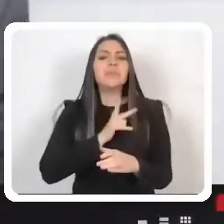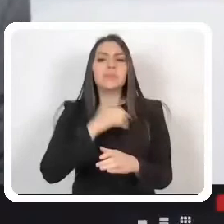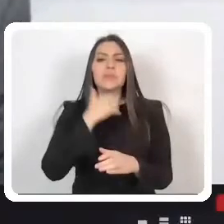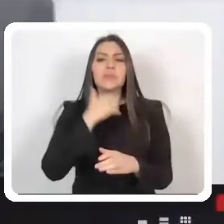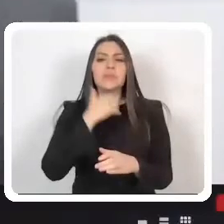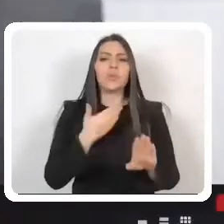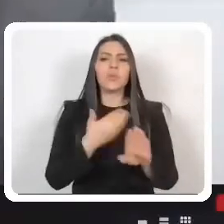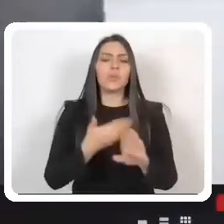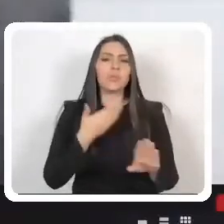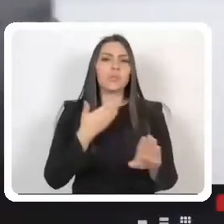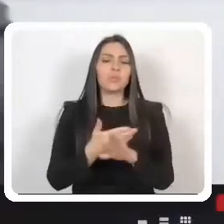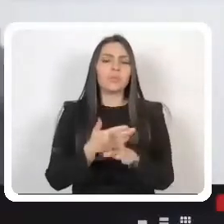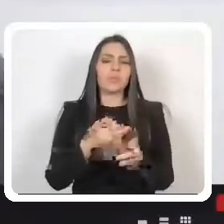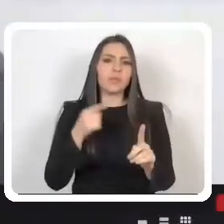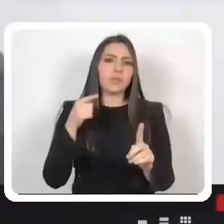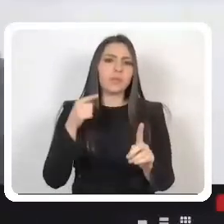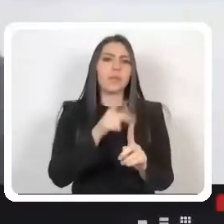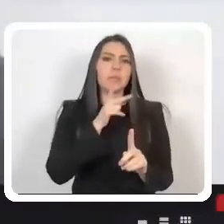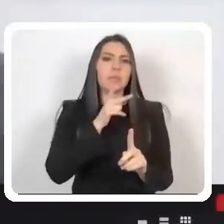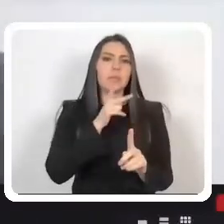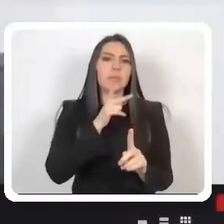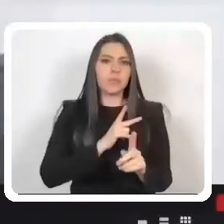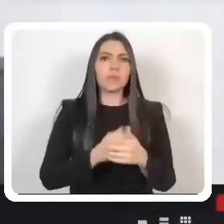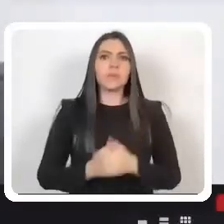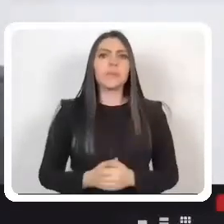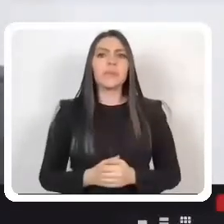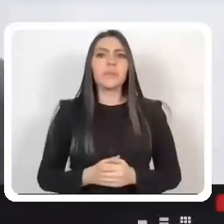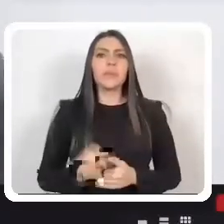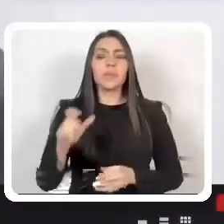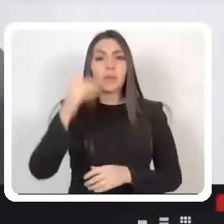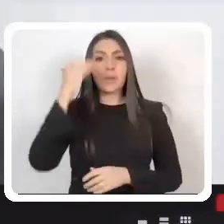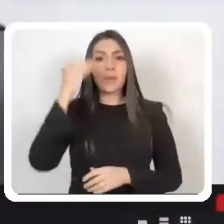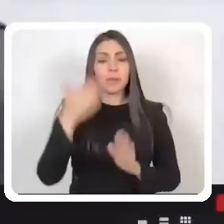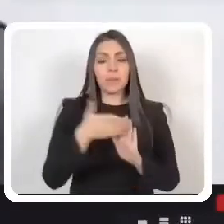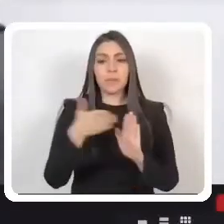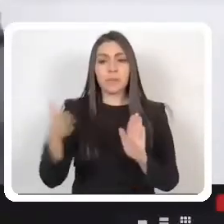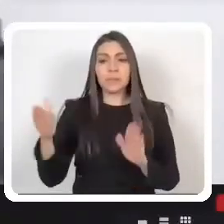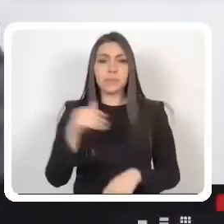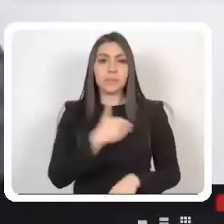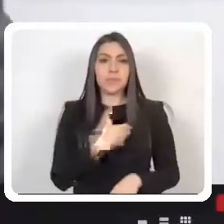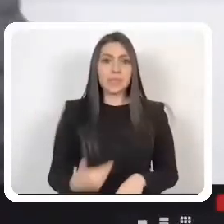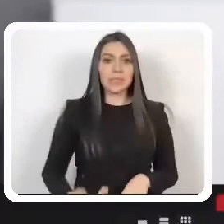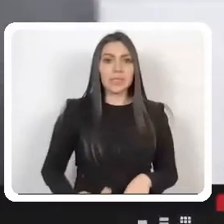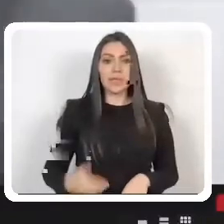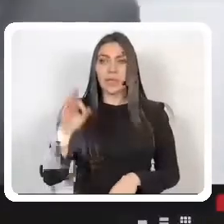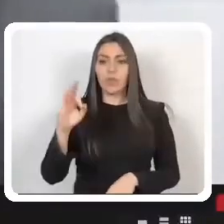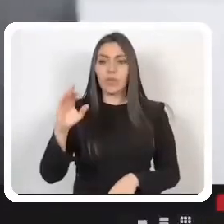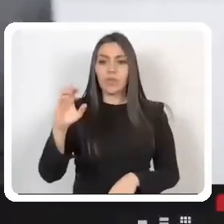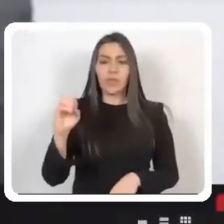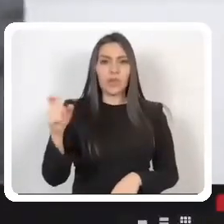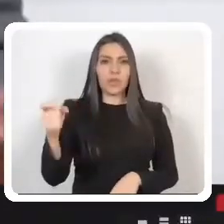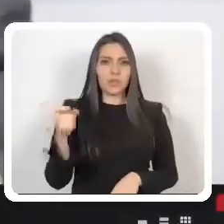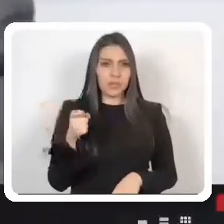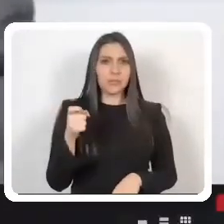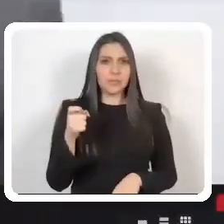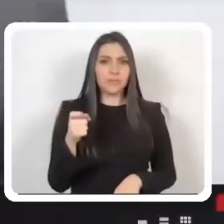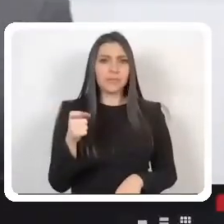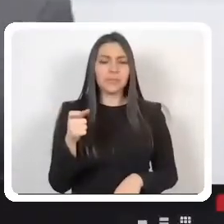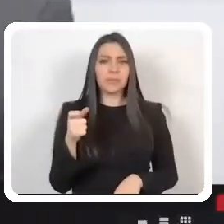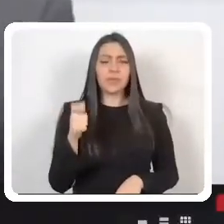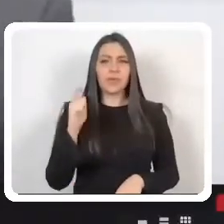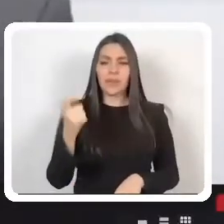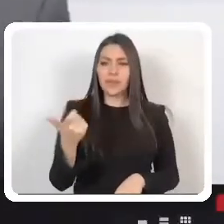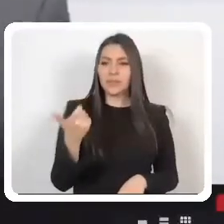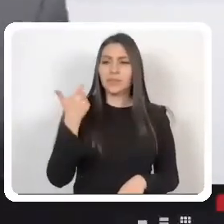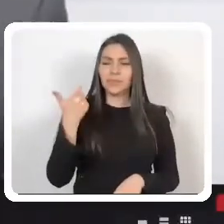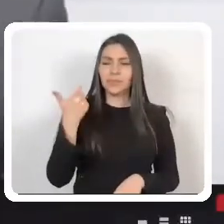estratégico petrolero. Durante el mandato de Fox, atraídos por el alza de los precios internacionales